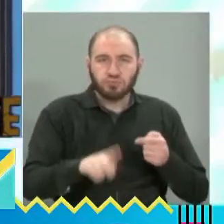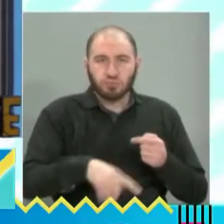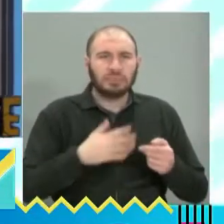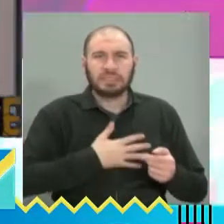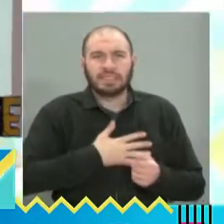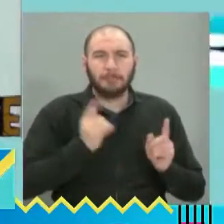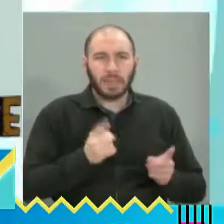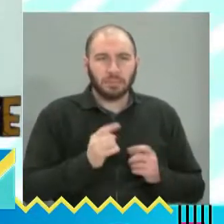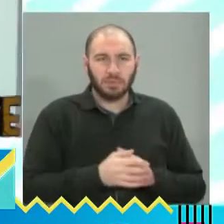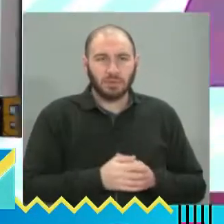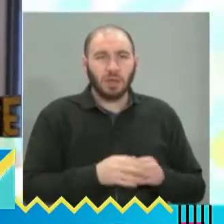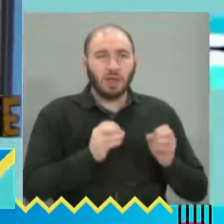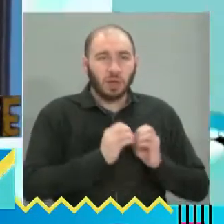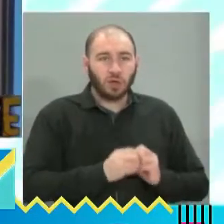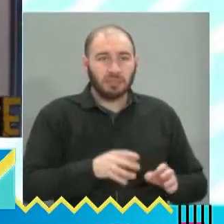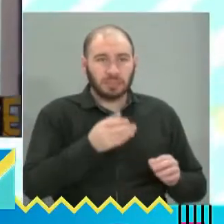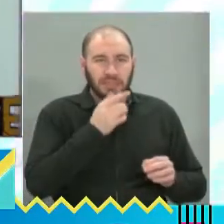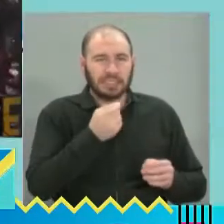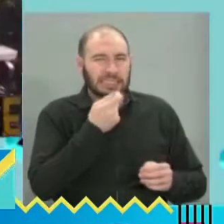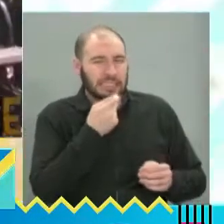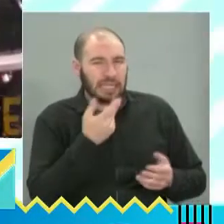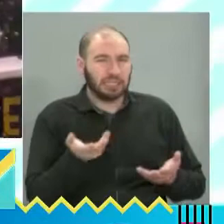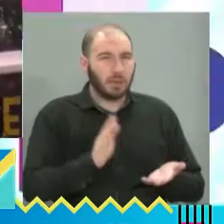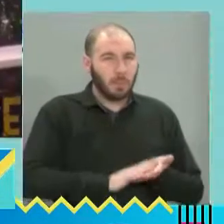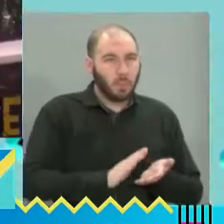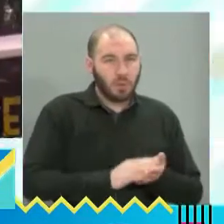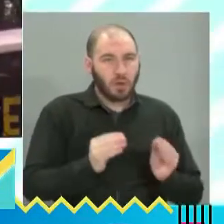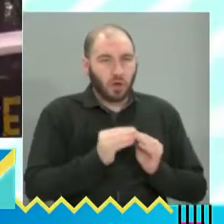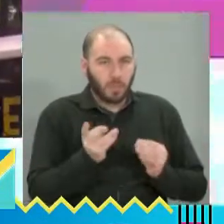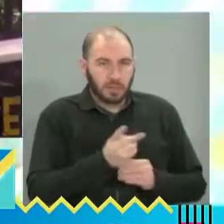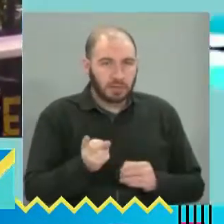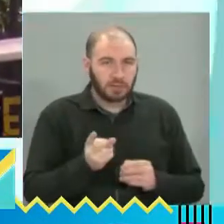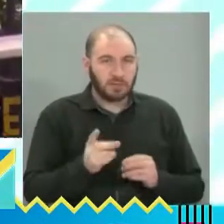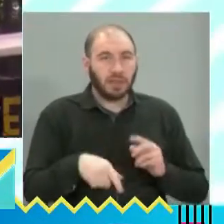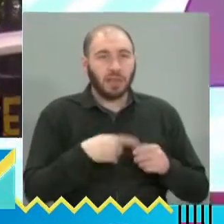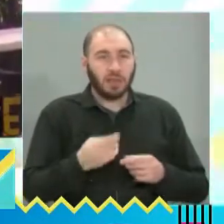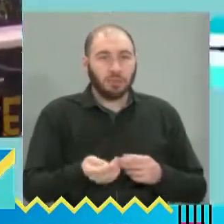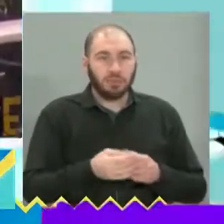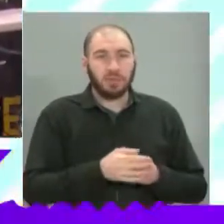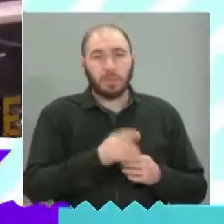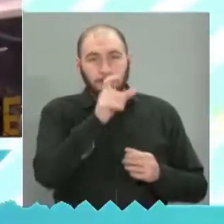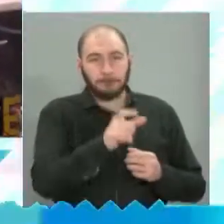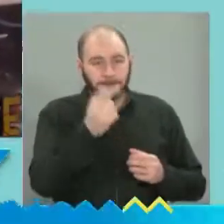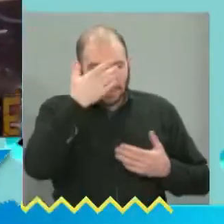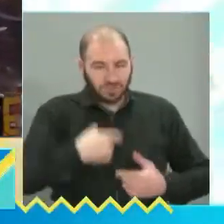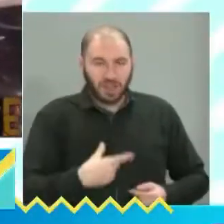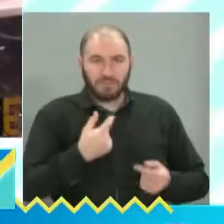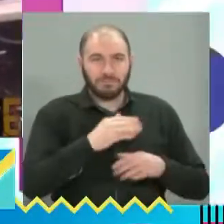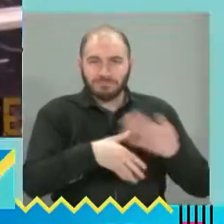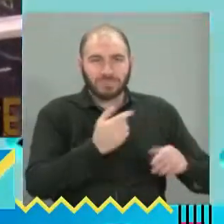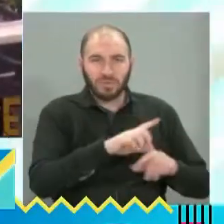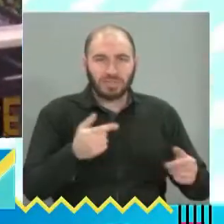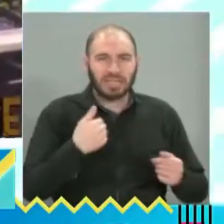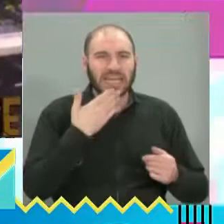mismo. Entonces, lo que empieza quizás como un chiste o como una prueba entre pares, a edades donde no está formada la personalidad y es difícil decir